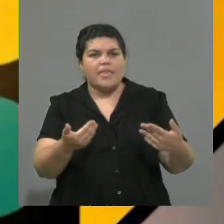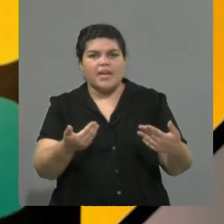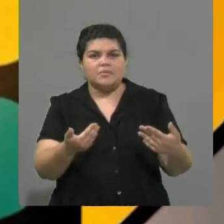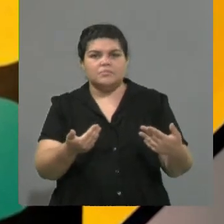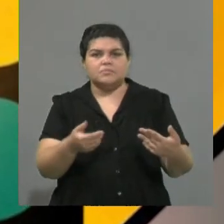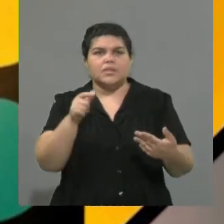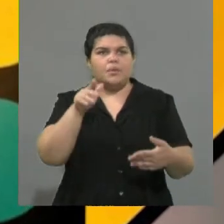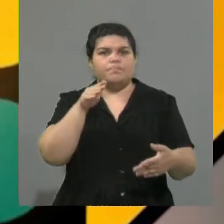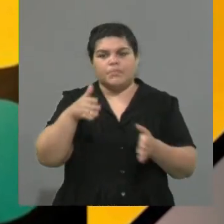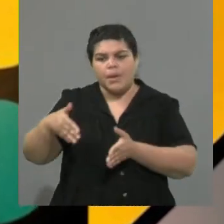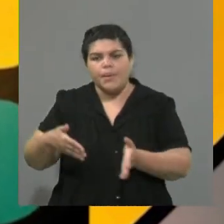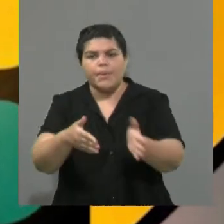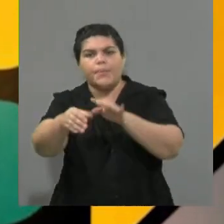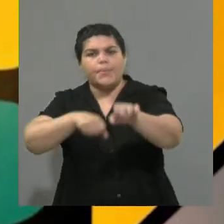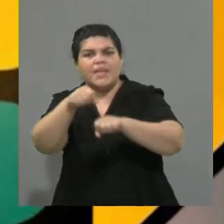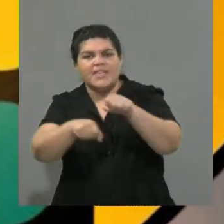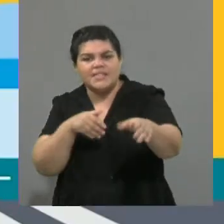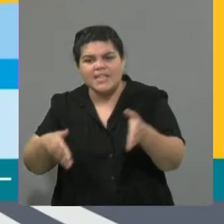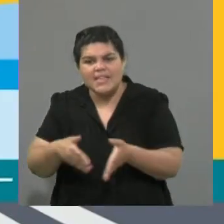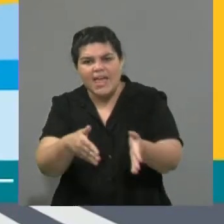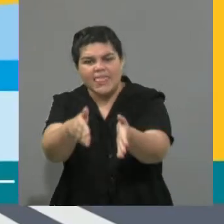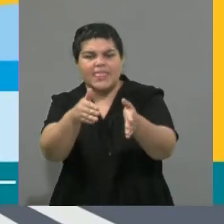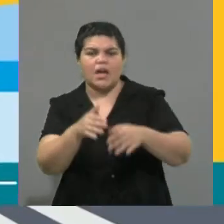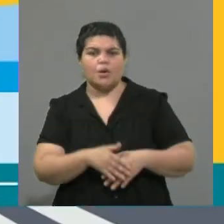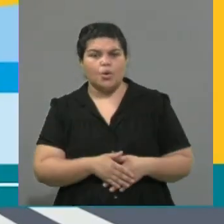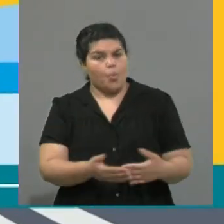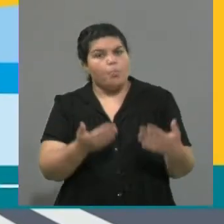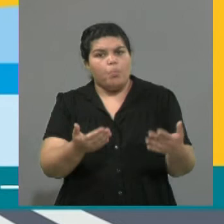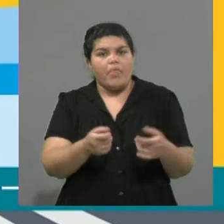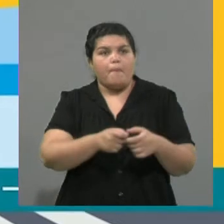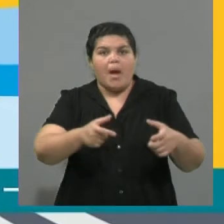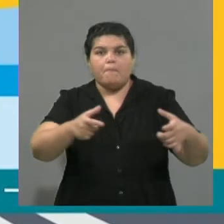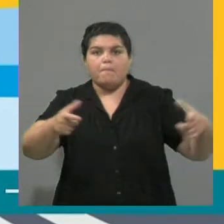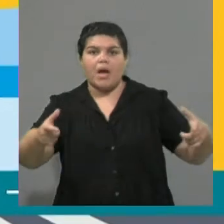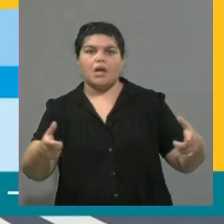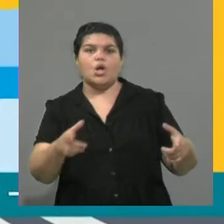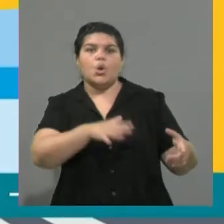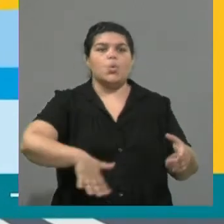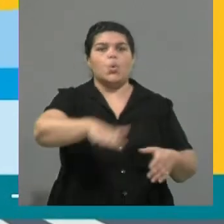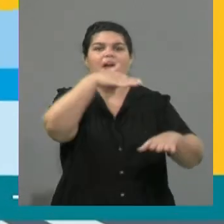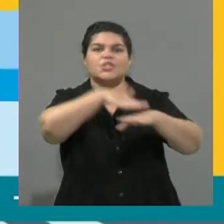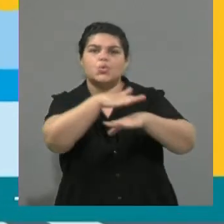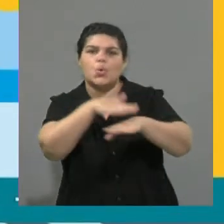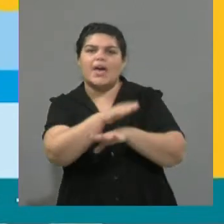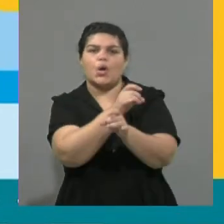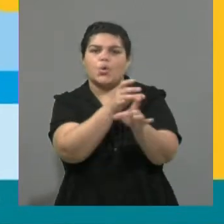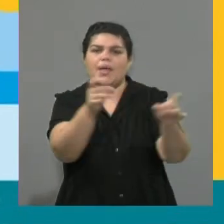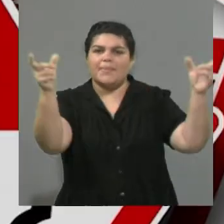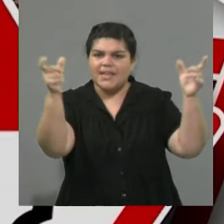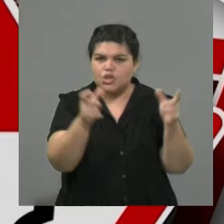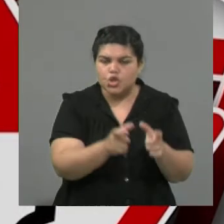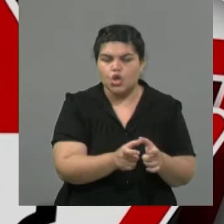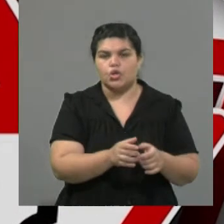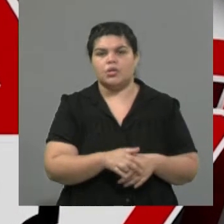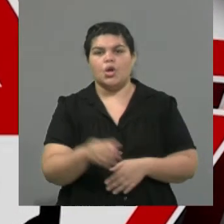bicisendas, tener más gente viviendo en ciudades con menos contaminación, con menos